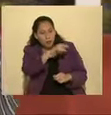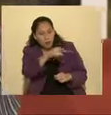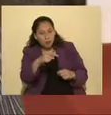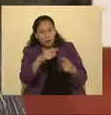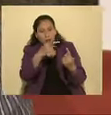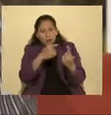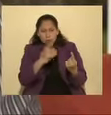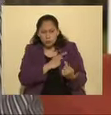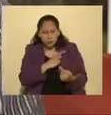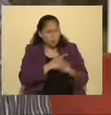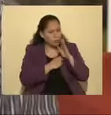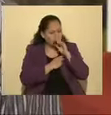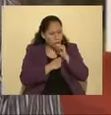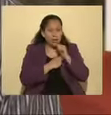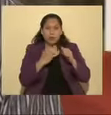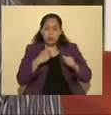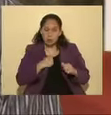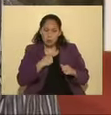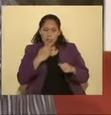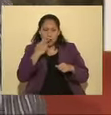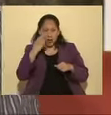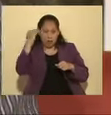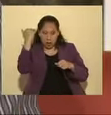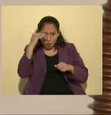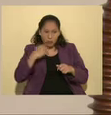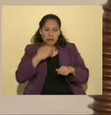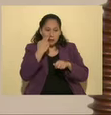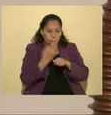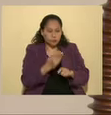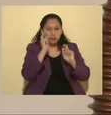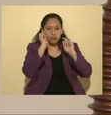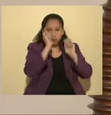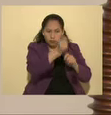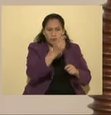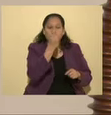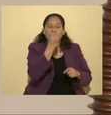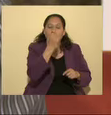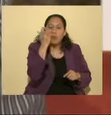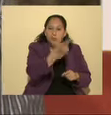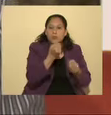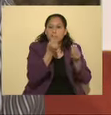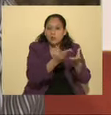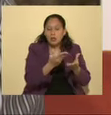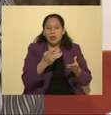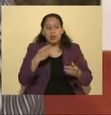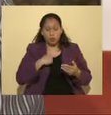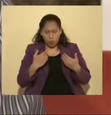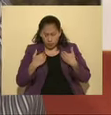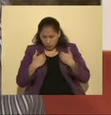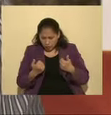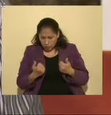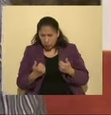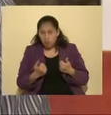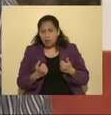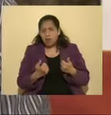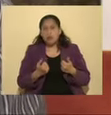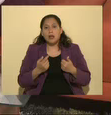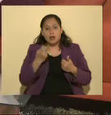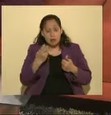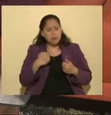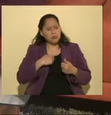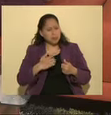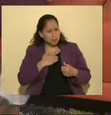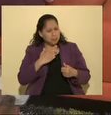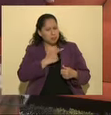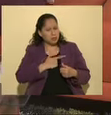a sí mismo y es totalmente dependiente de los adultos. Entonces, cuando comprendes eso y surge la convicción... No necesariamente cuando cuando lo haces con